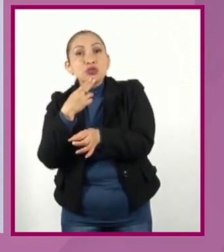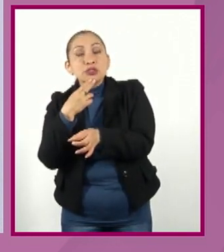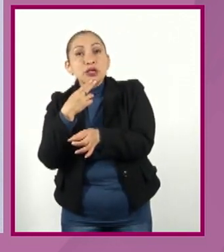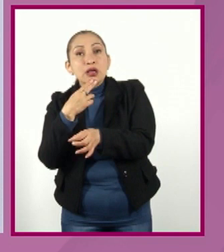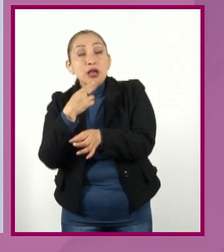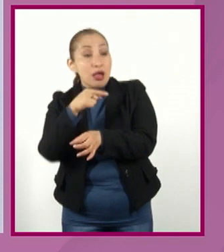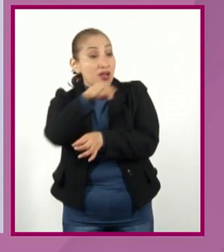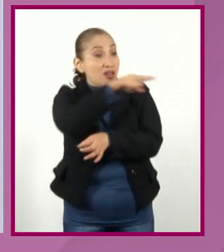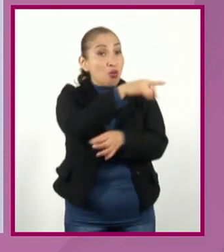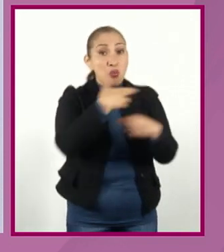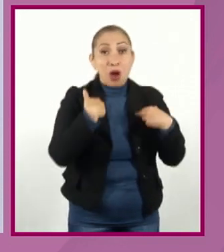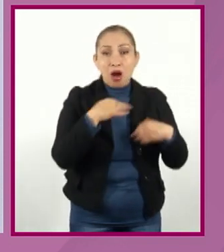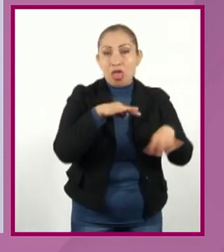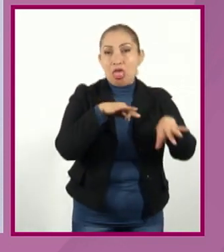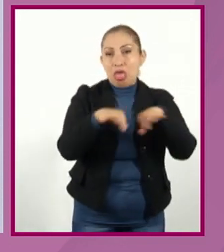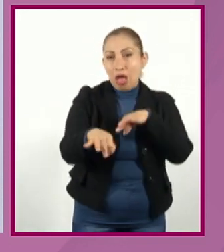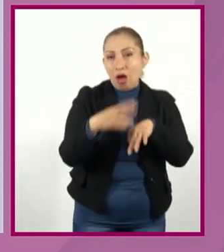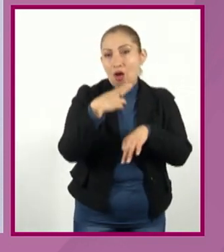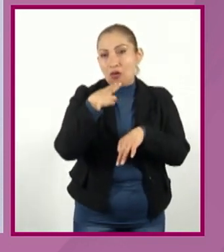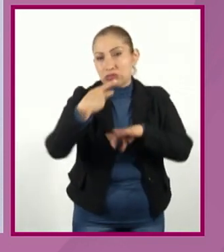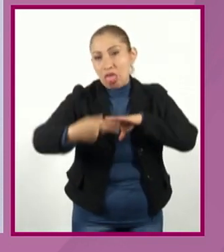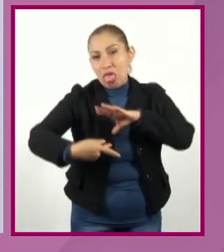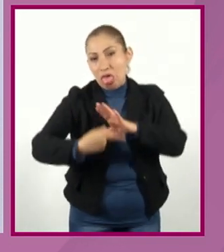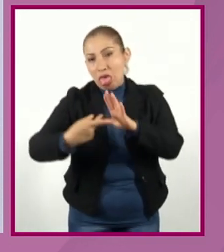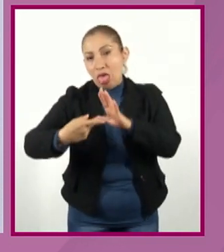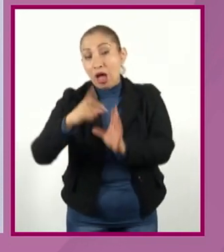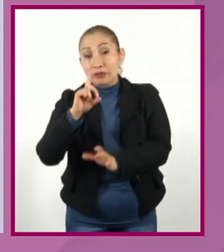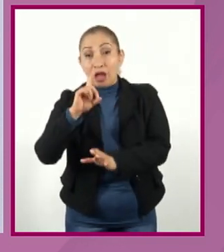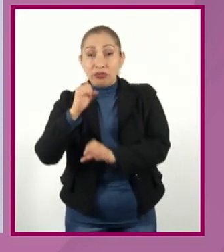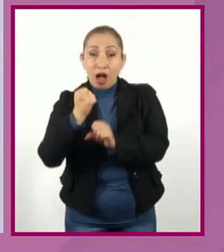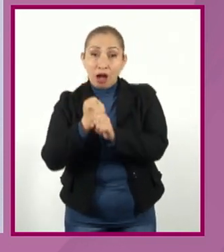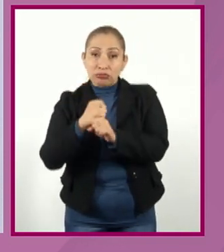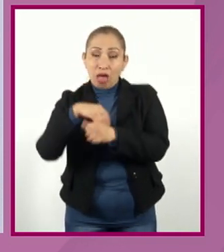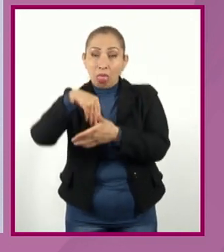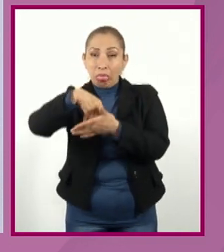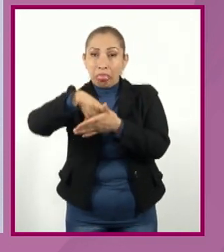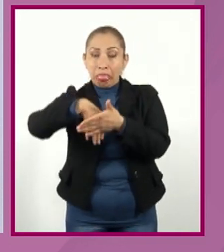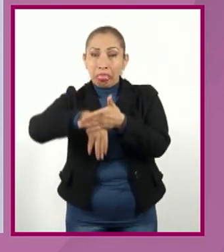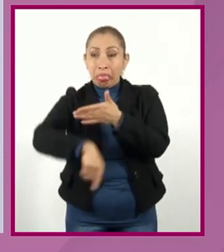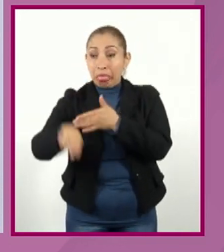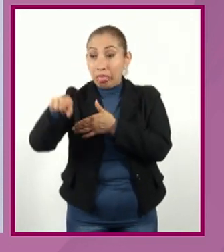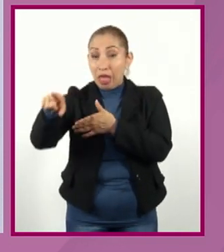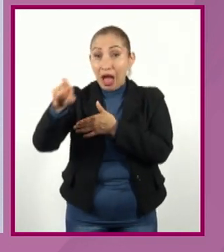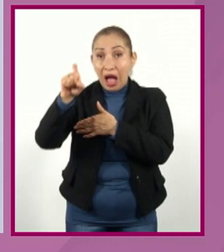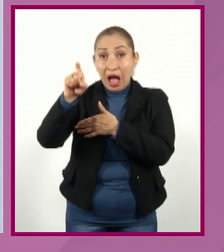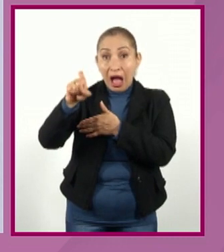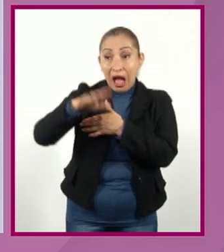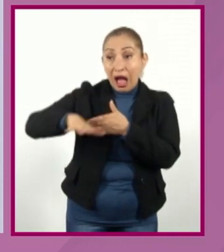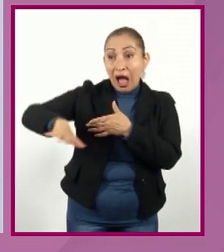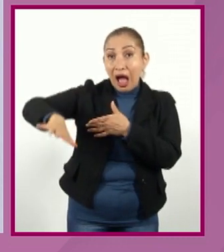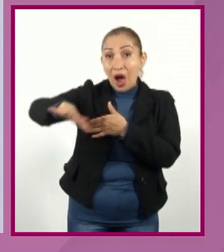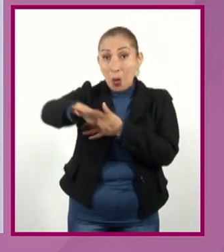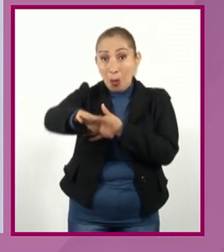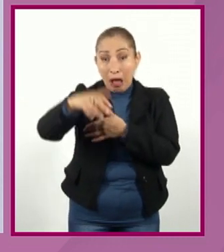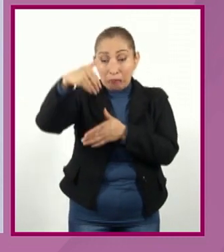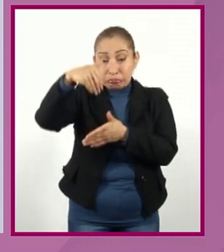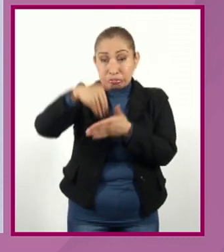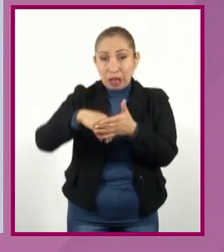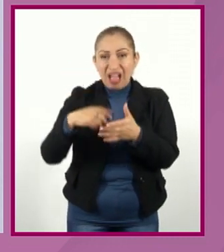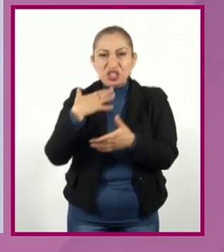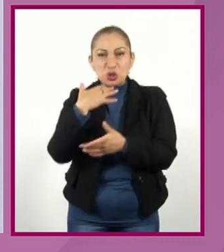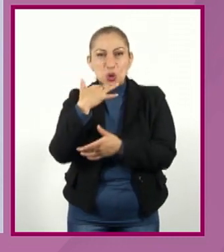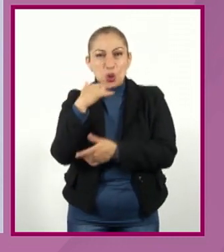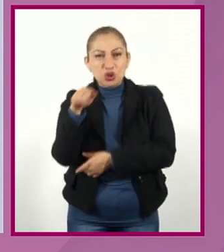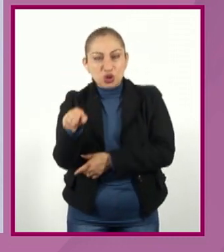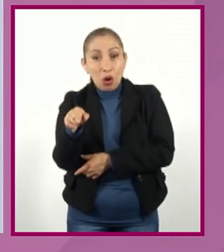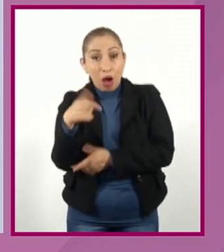a la actividad humana, en los últimos 30 años se ha deteriorado la capacidad de los ecosistemas acuáticos para cumplir con